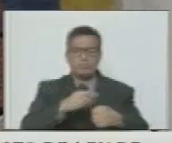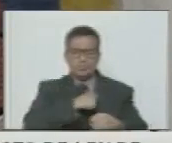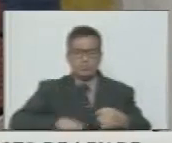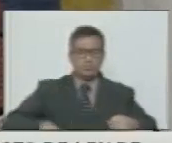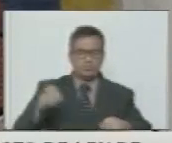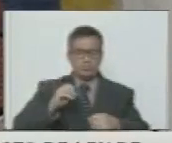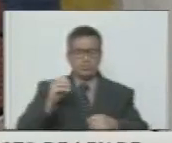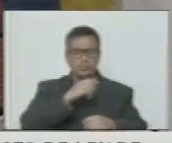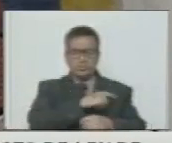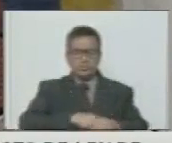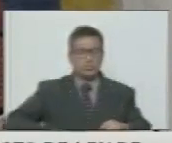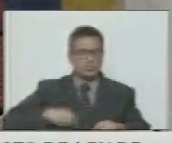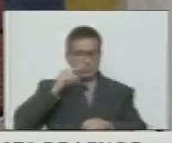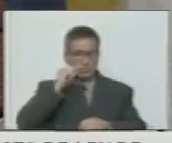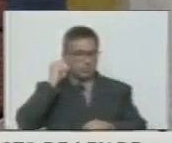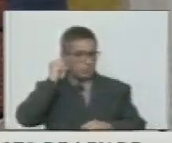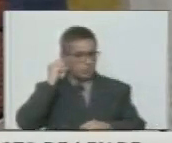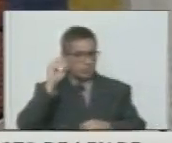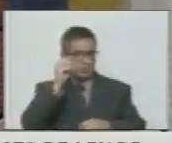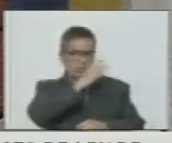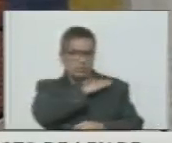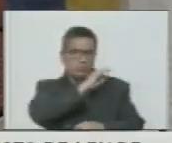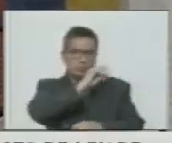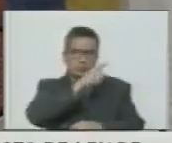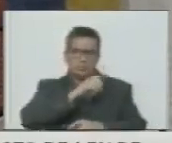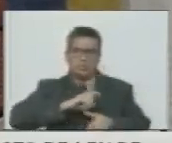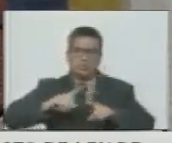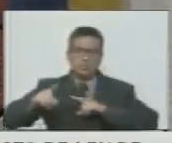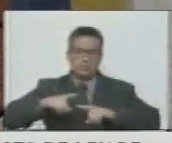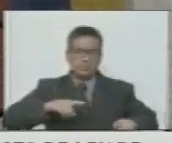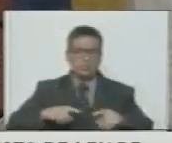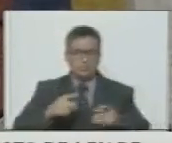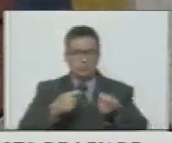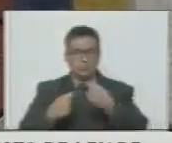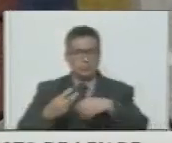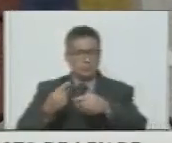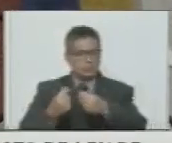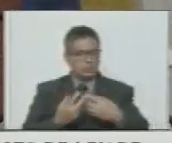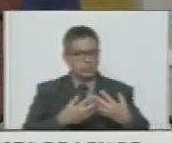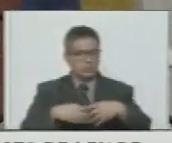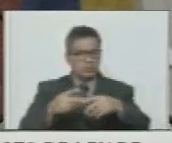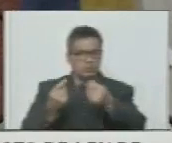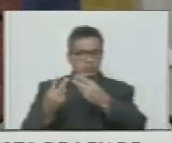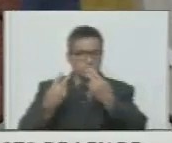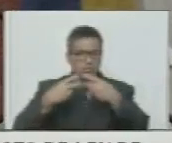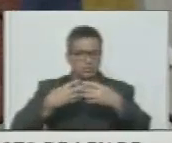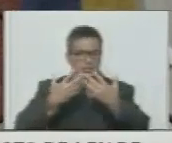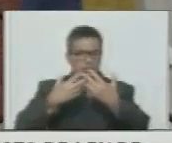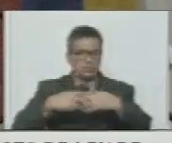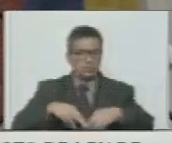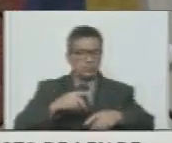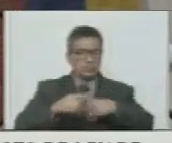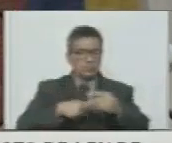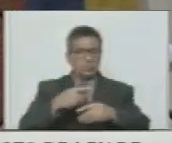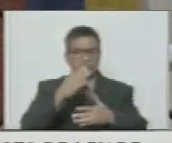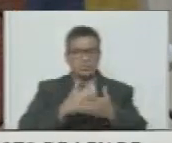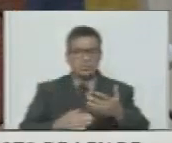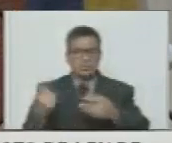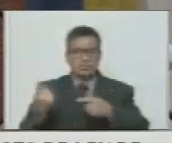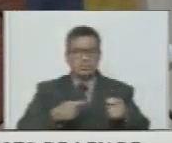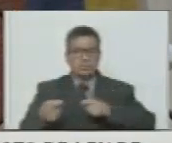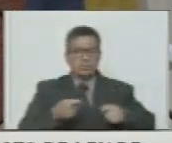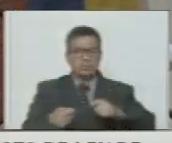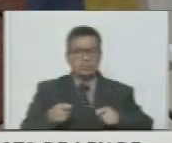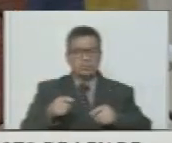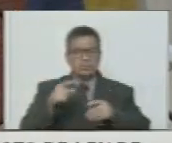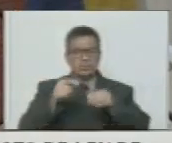accionista, presidente o presidenta, director o directora, administrador o administradora,